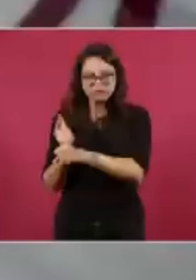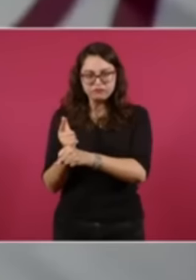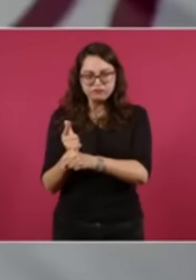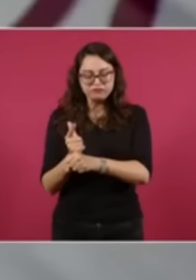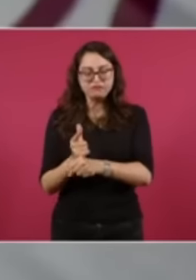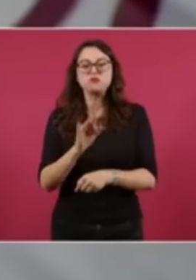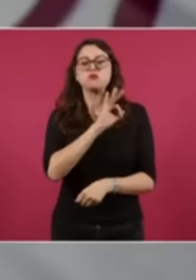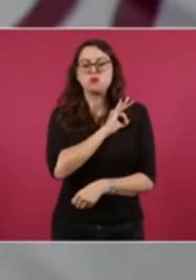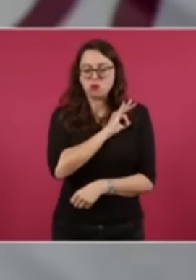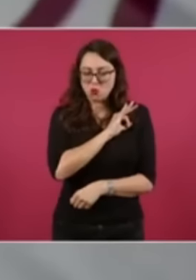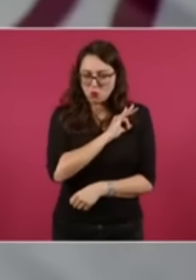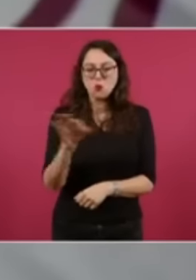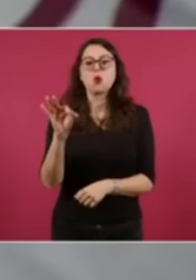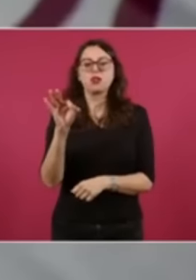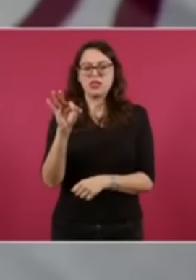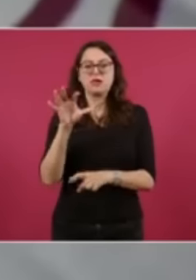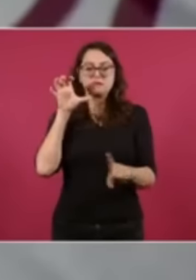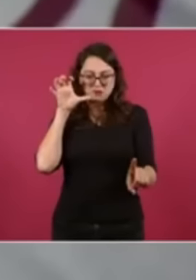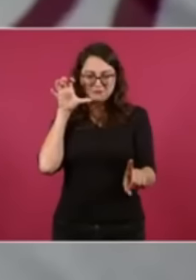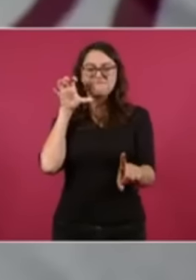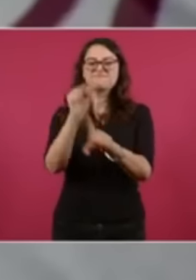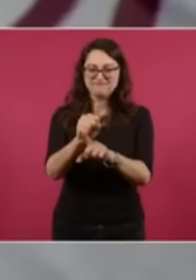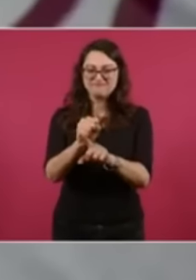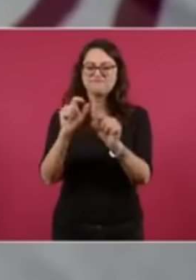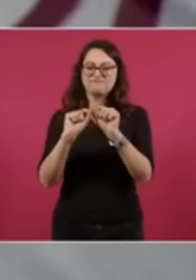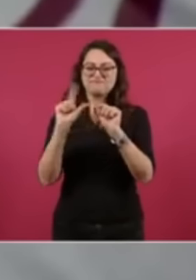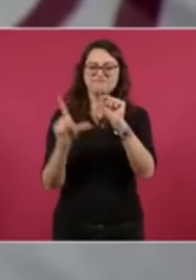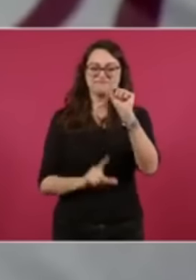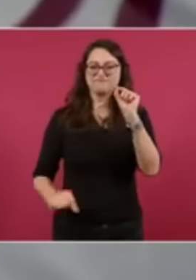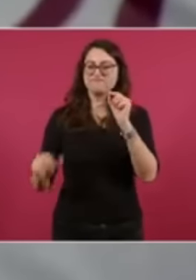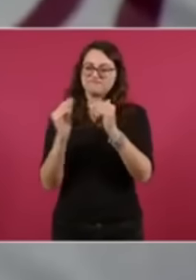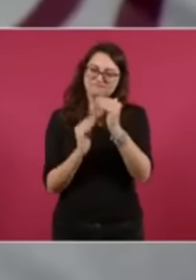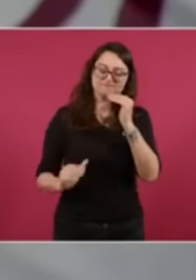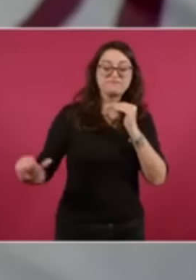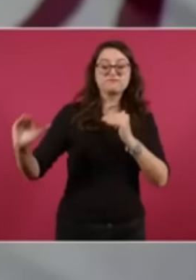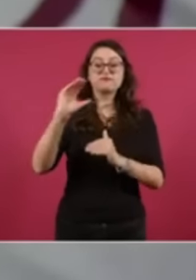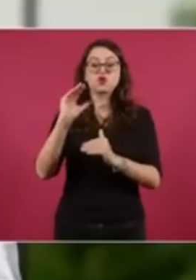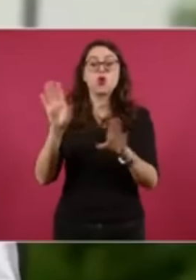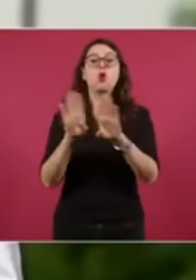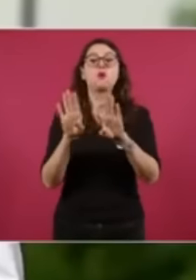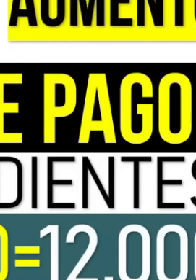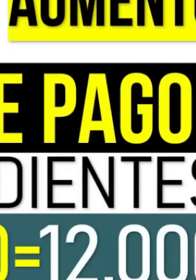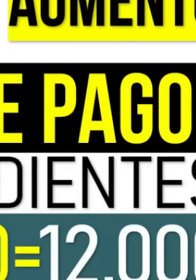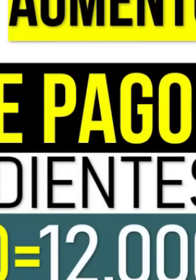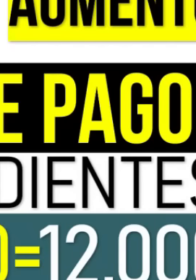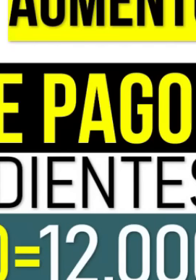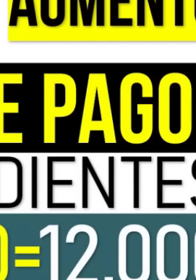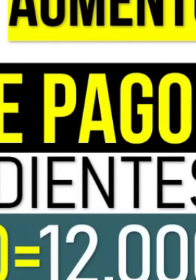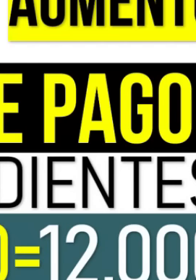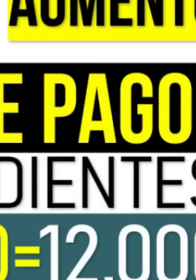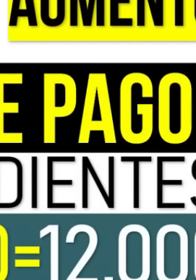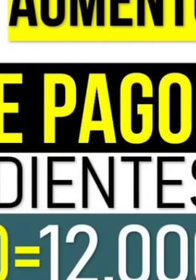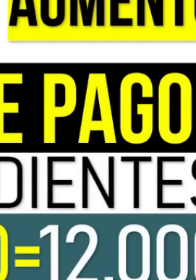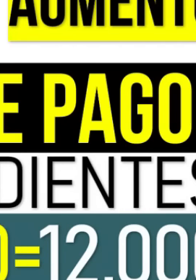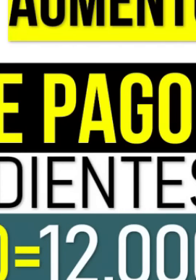Hagamos realidad y gloria el humanismo mexicano. Es